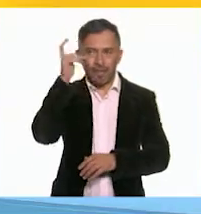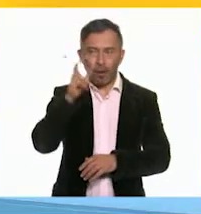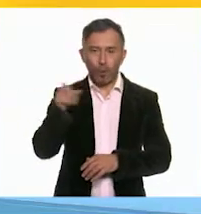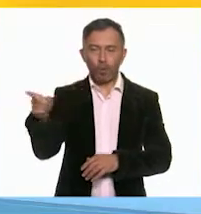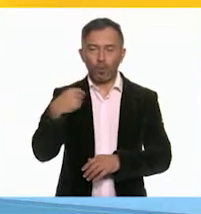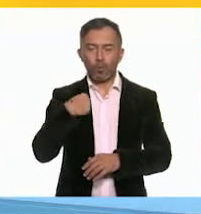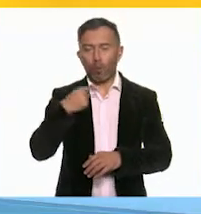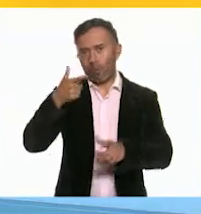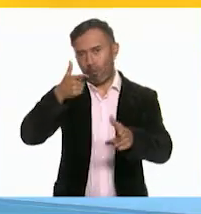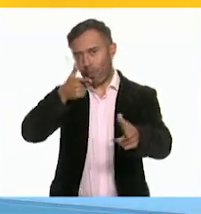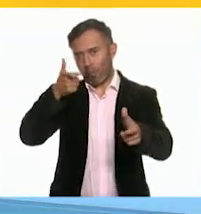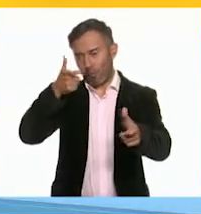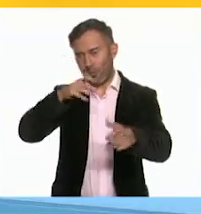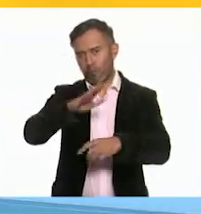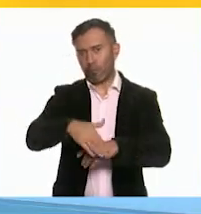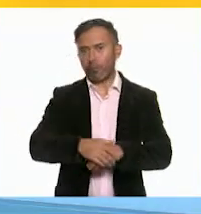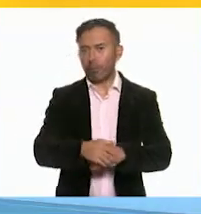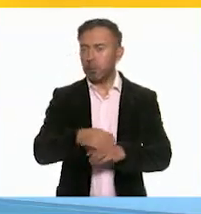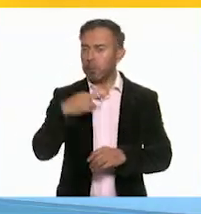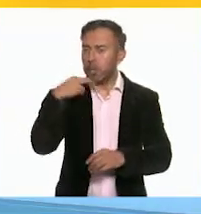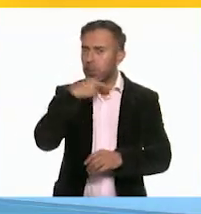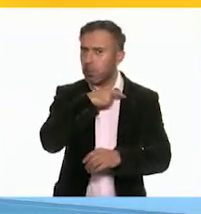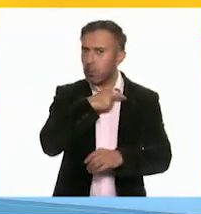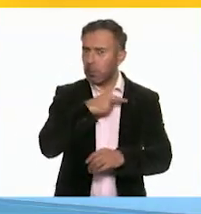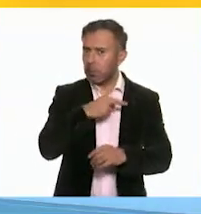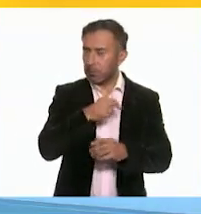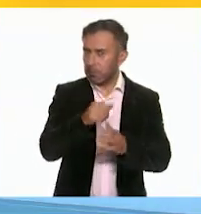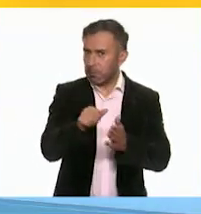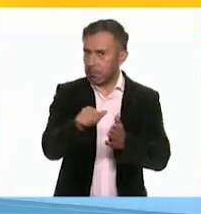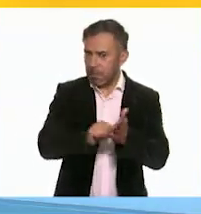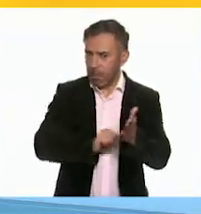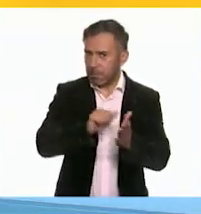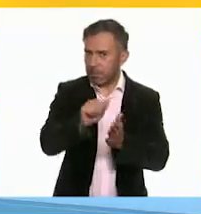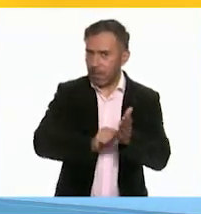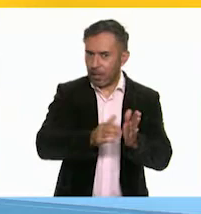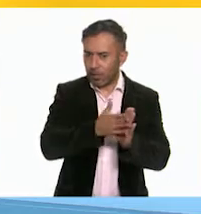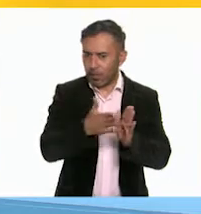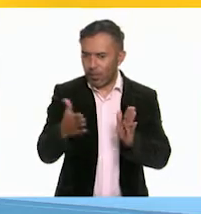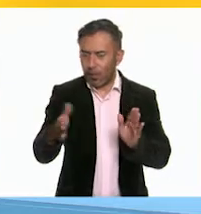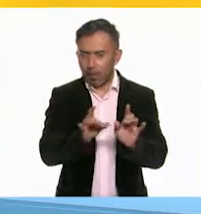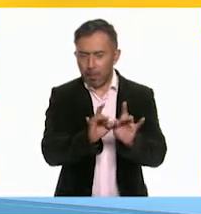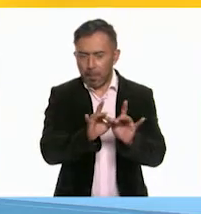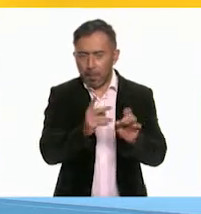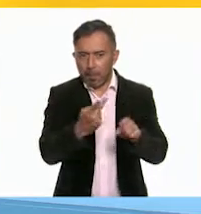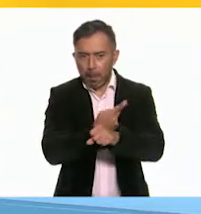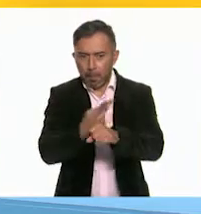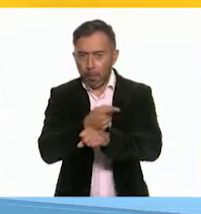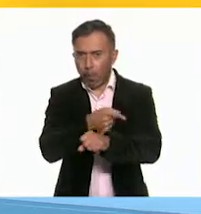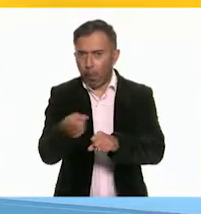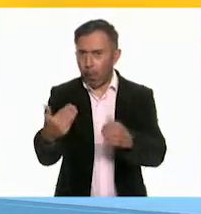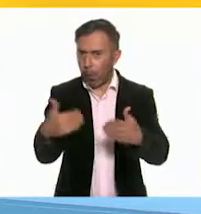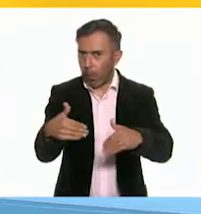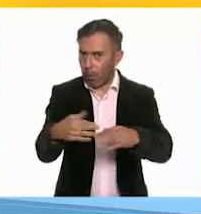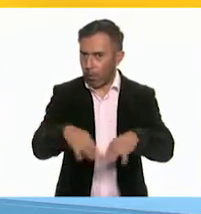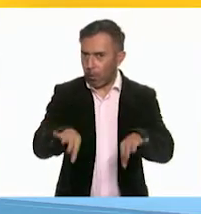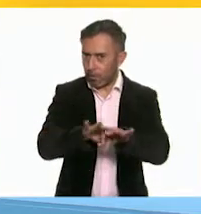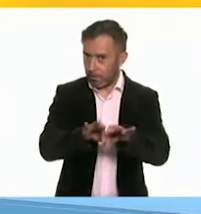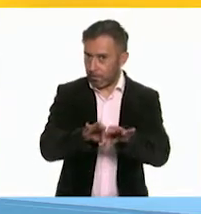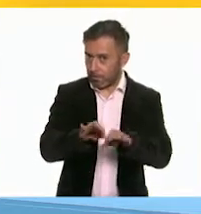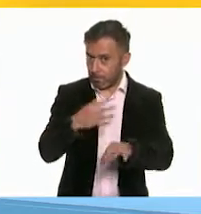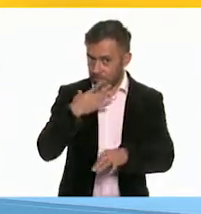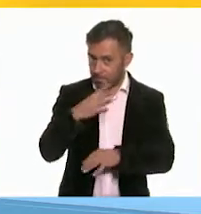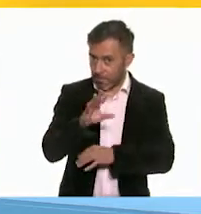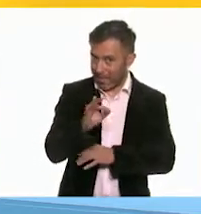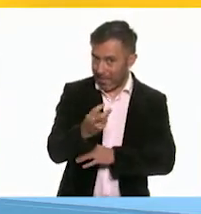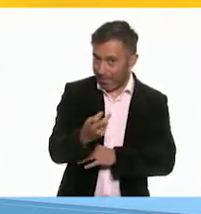no fue un año completo, aunque en esos meses sucedieron hechos históricos muy importantes. Además, no acabó ahí, ¿cierto?